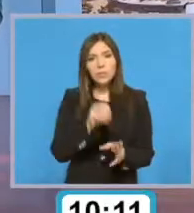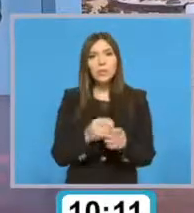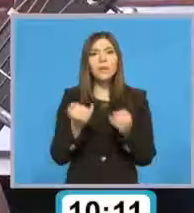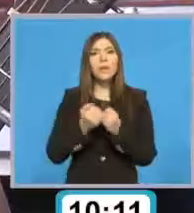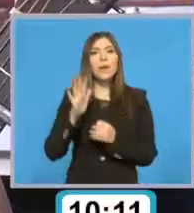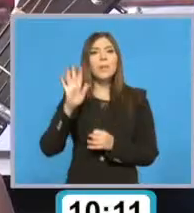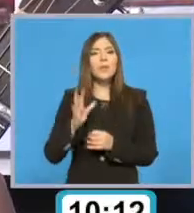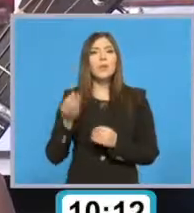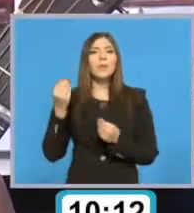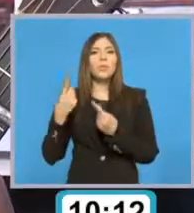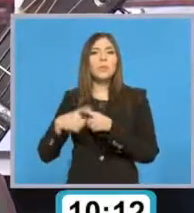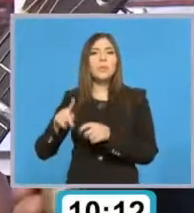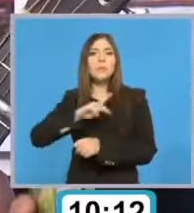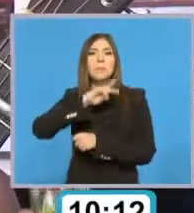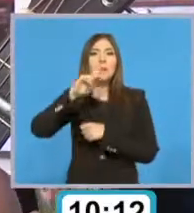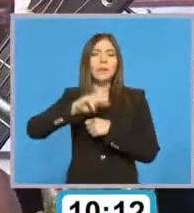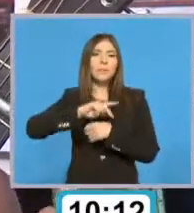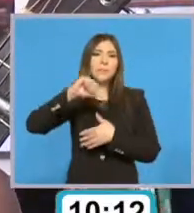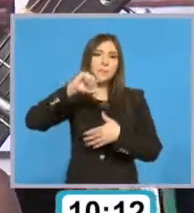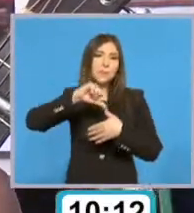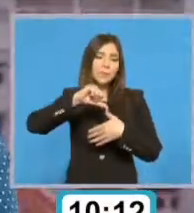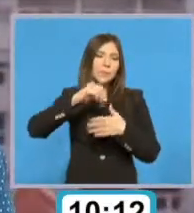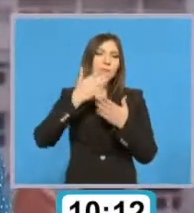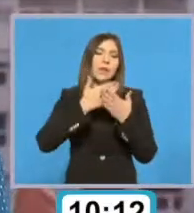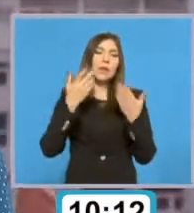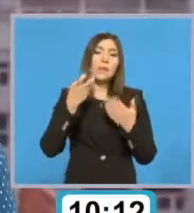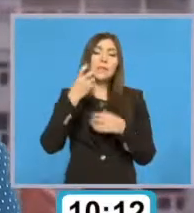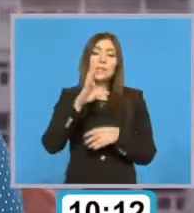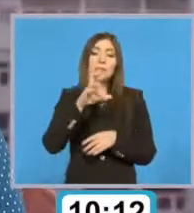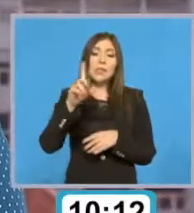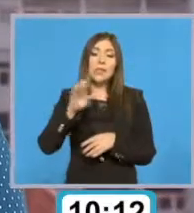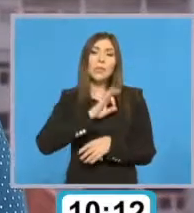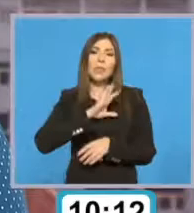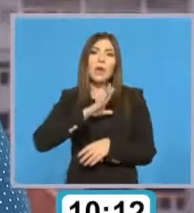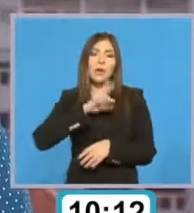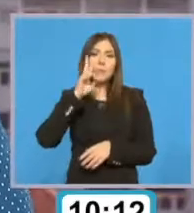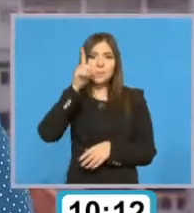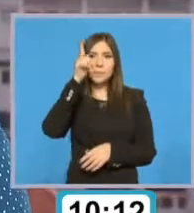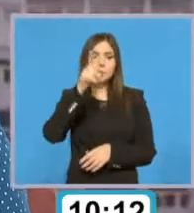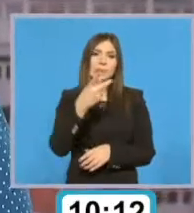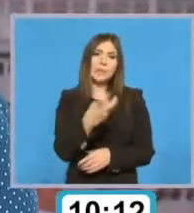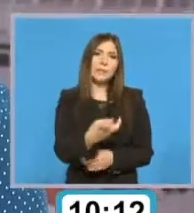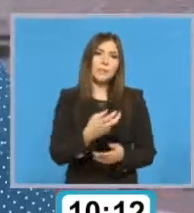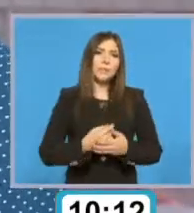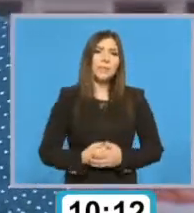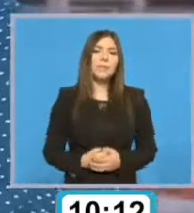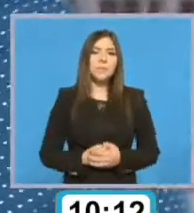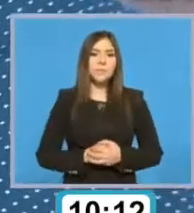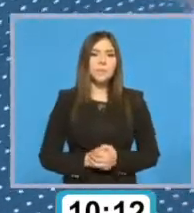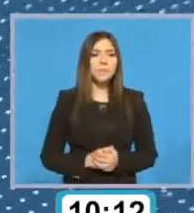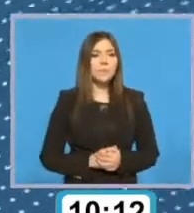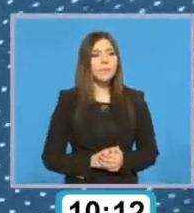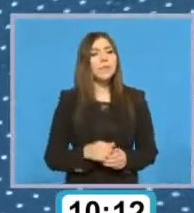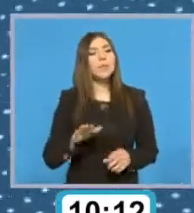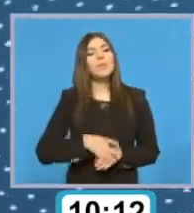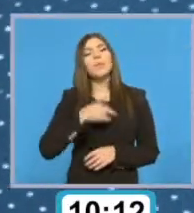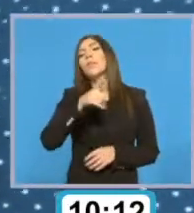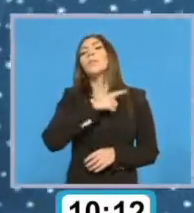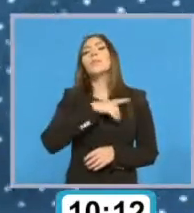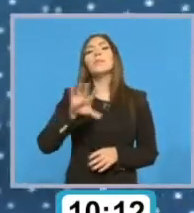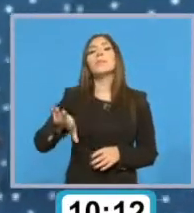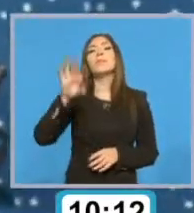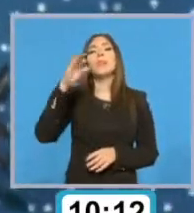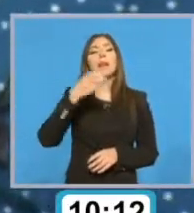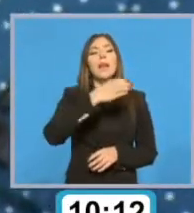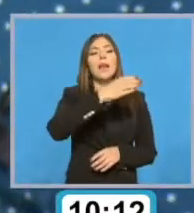países latinoamericanos, ¿no? Y en este material discográfico podemos encontrar eso. Bueno, por eso mismo que elegí el campo, que ya imaginamos desde las ciudades